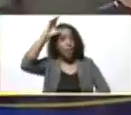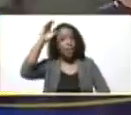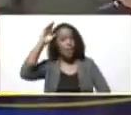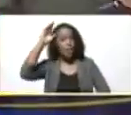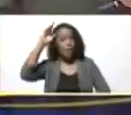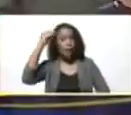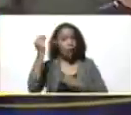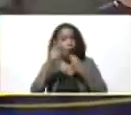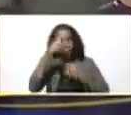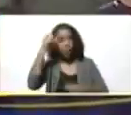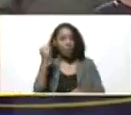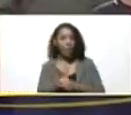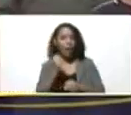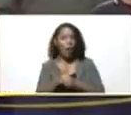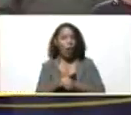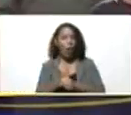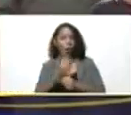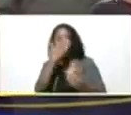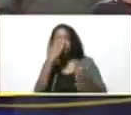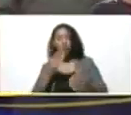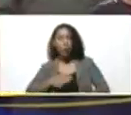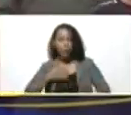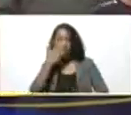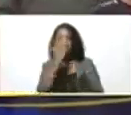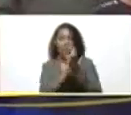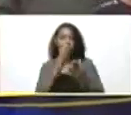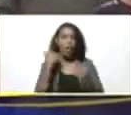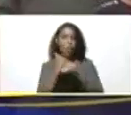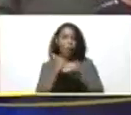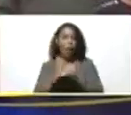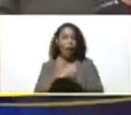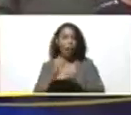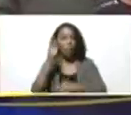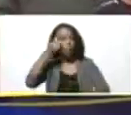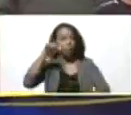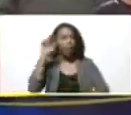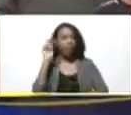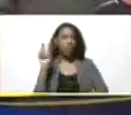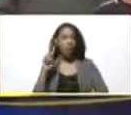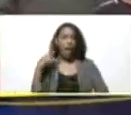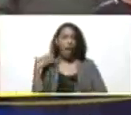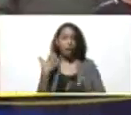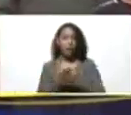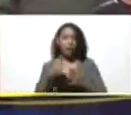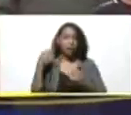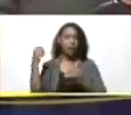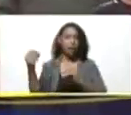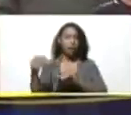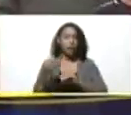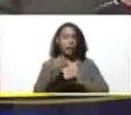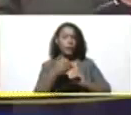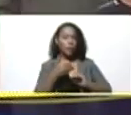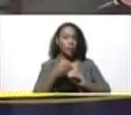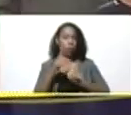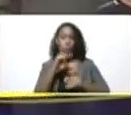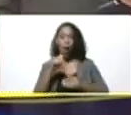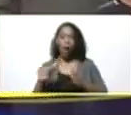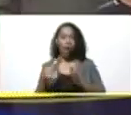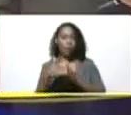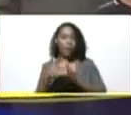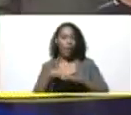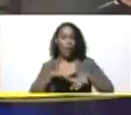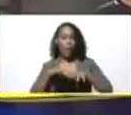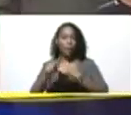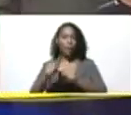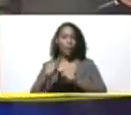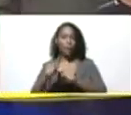puede afrontar lo que ha afrontado el pueblo de Venezuela en estos años de agresión sin límites del